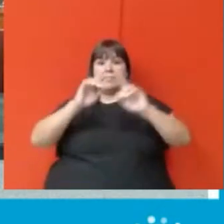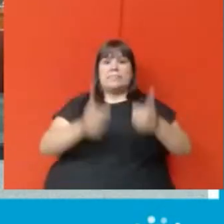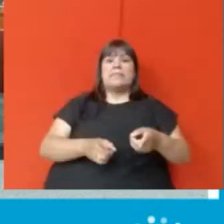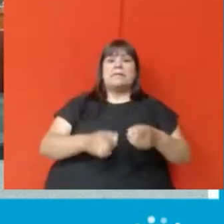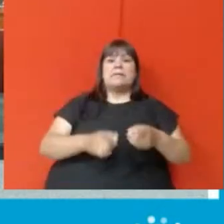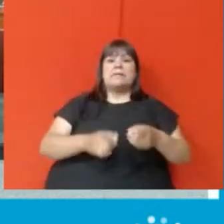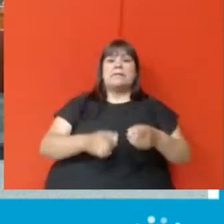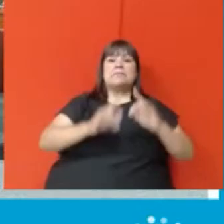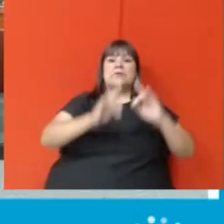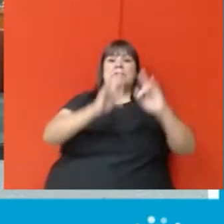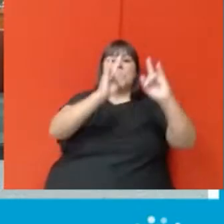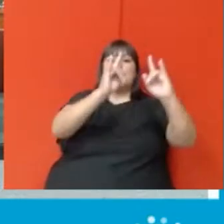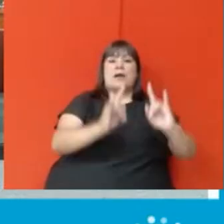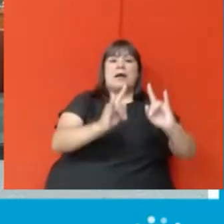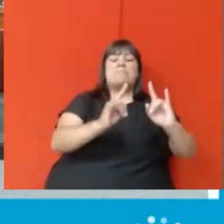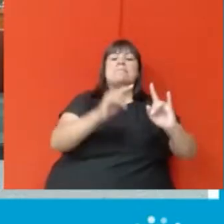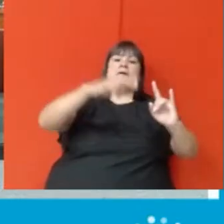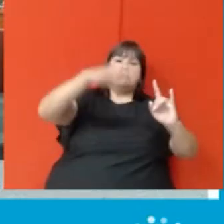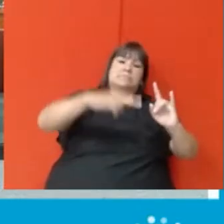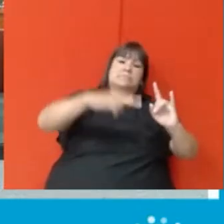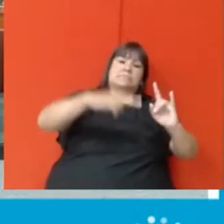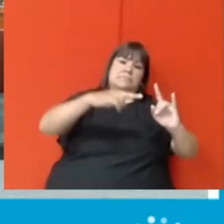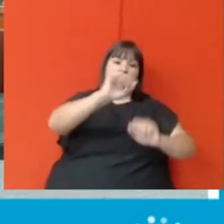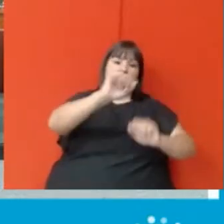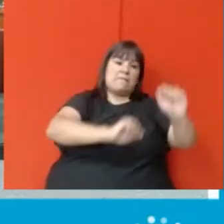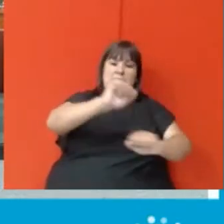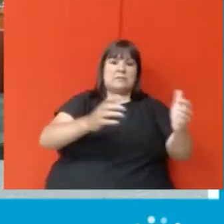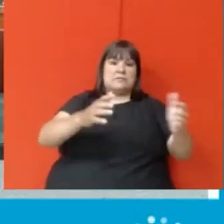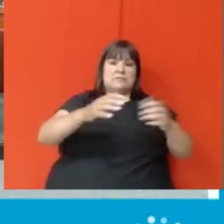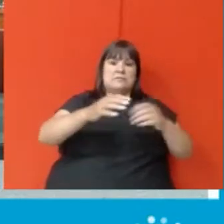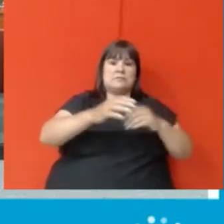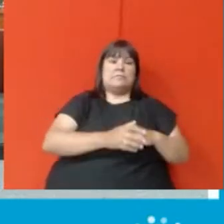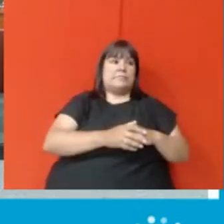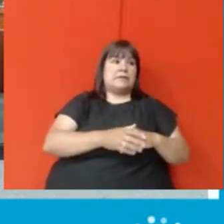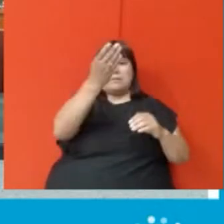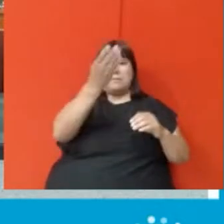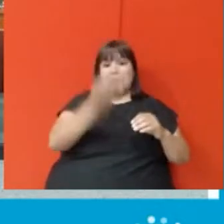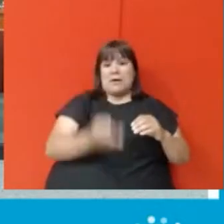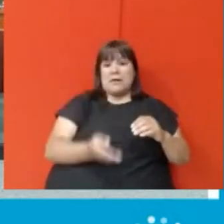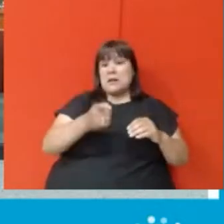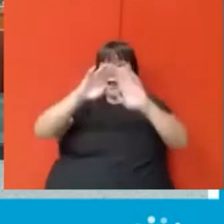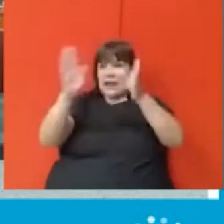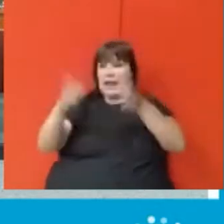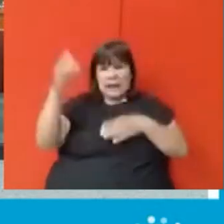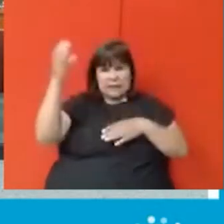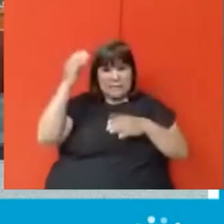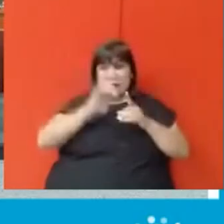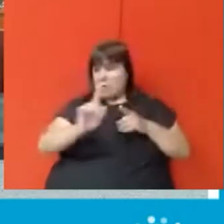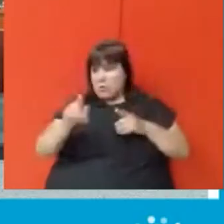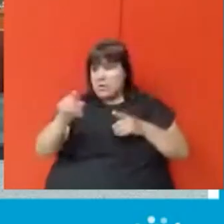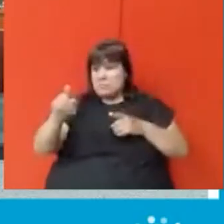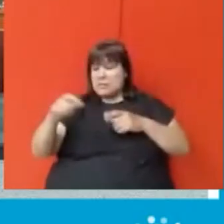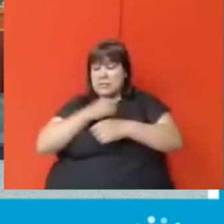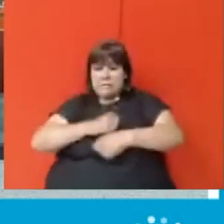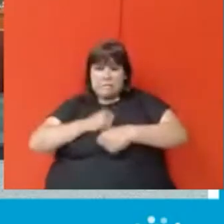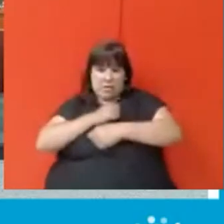cuando el paciente ya está en condiciones de ir a el baño y puede bañarse o puede ser bañado con asistencia